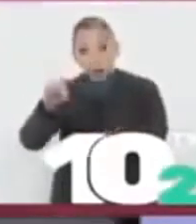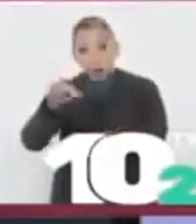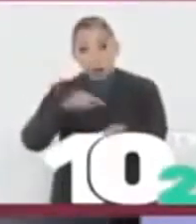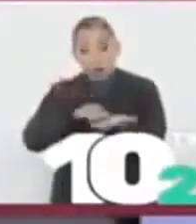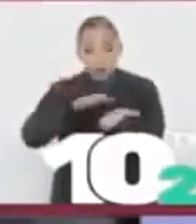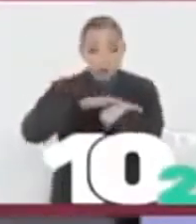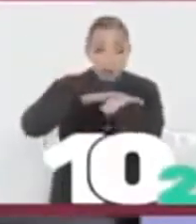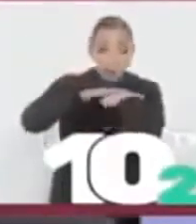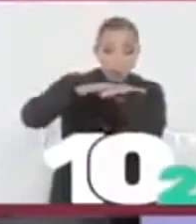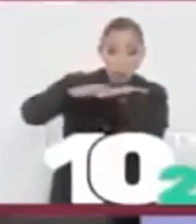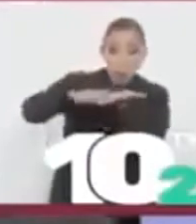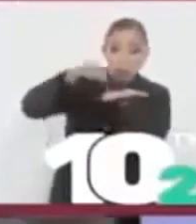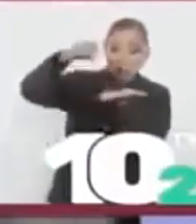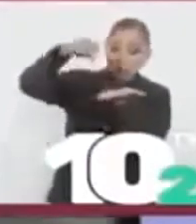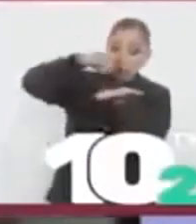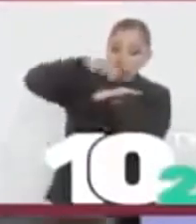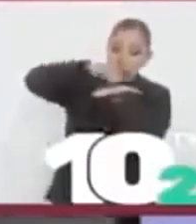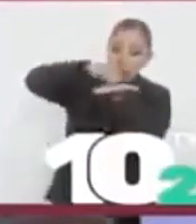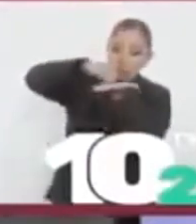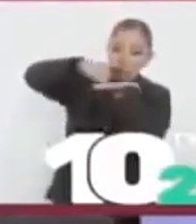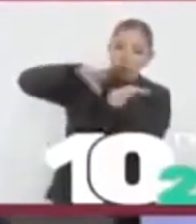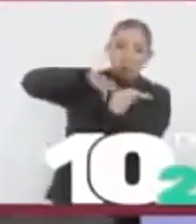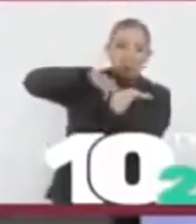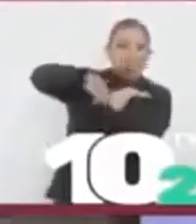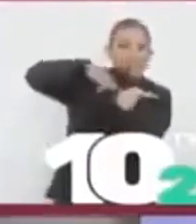al movimiento de una superficie sobre la otra.